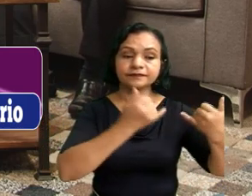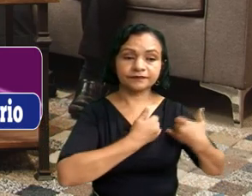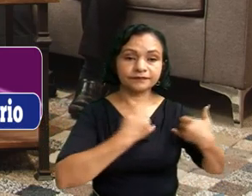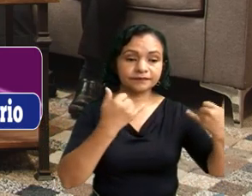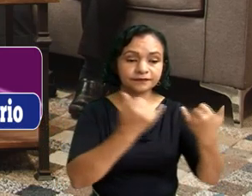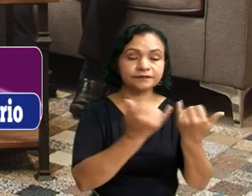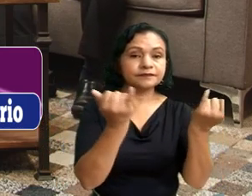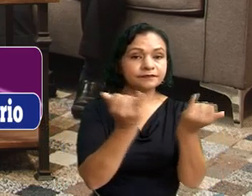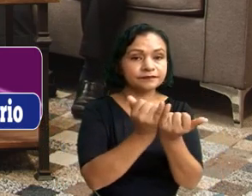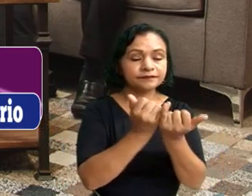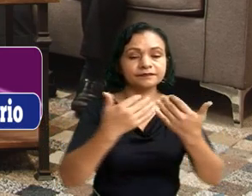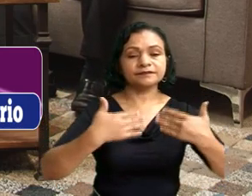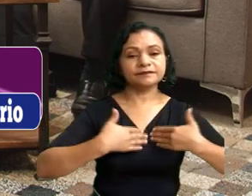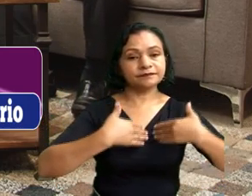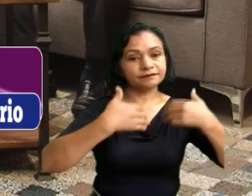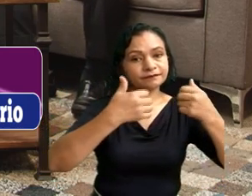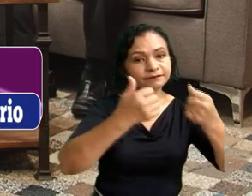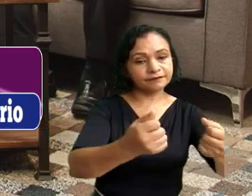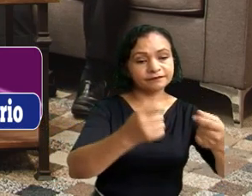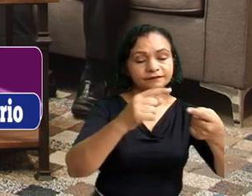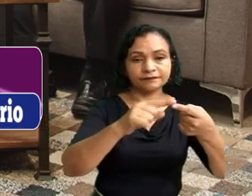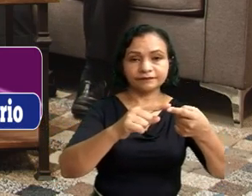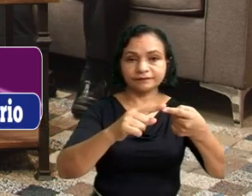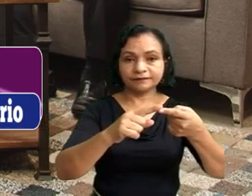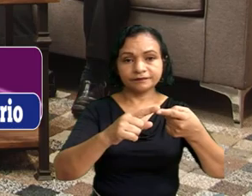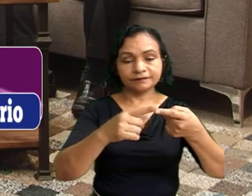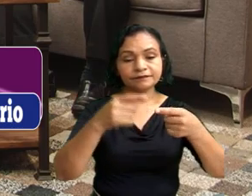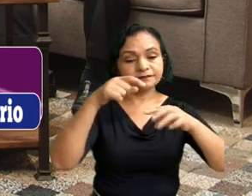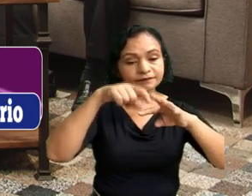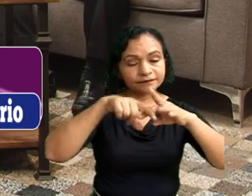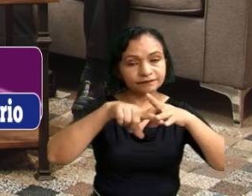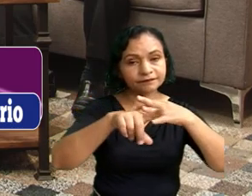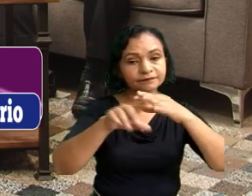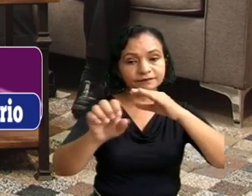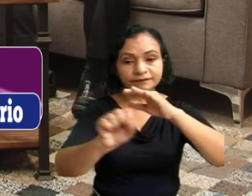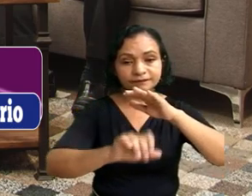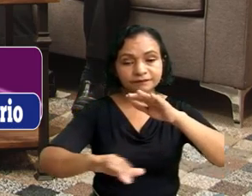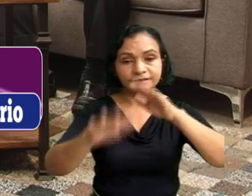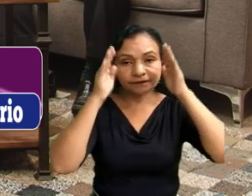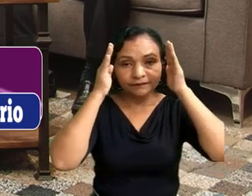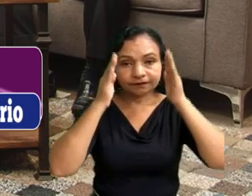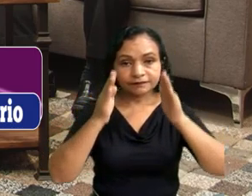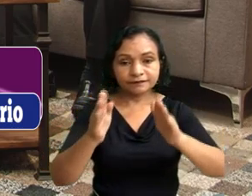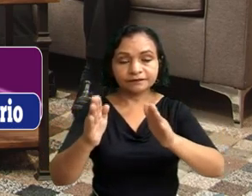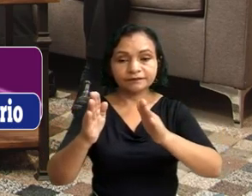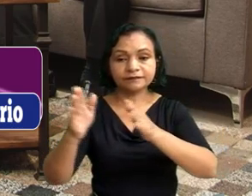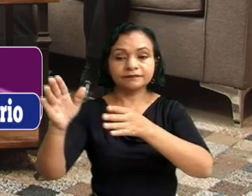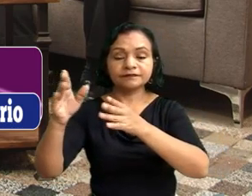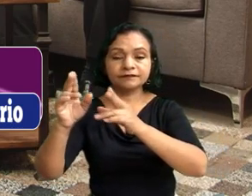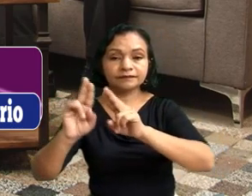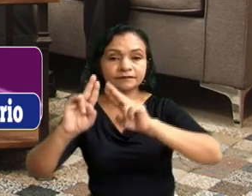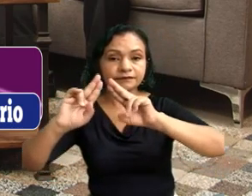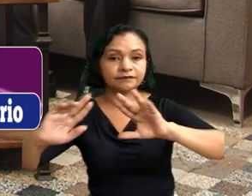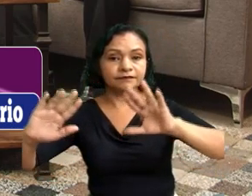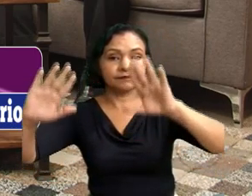acciones de salud acciones psicosociales acciones biopsicosociales